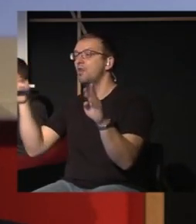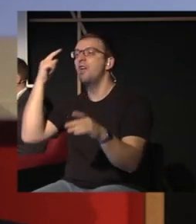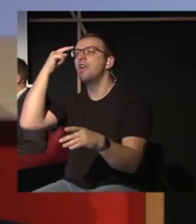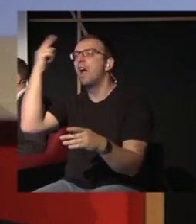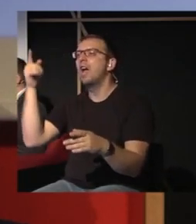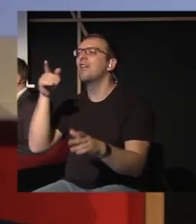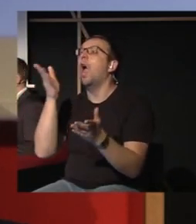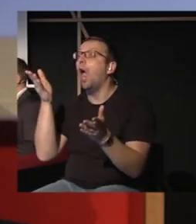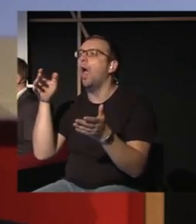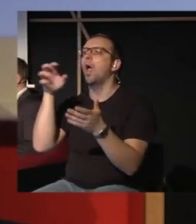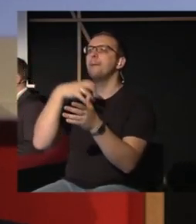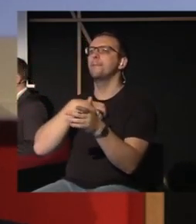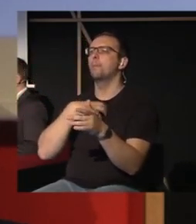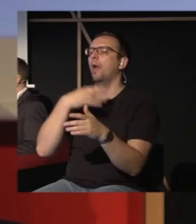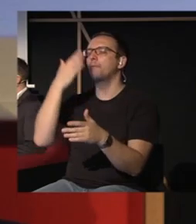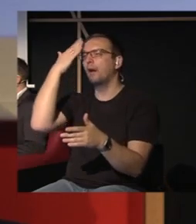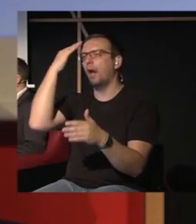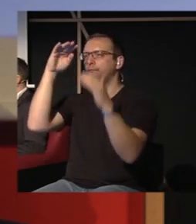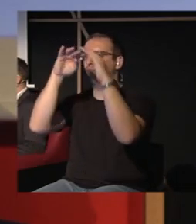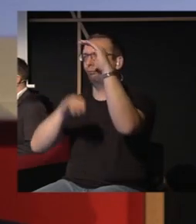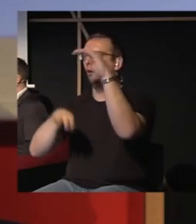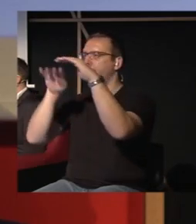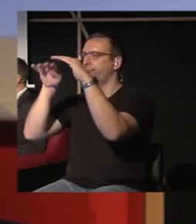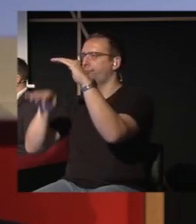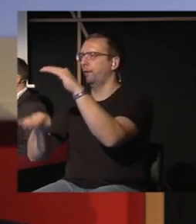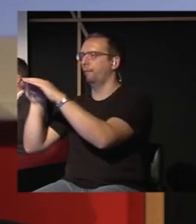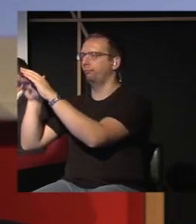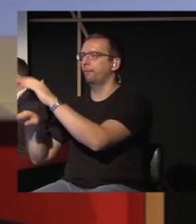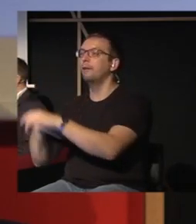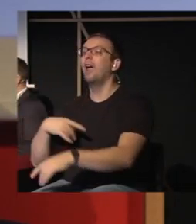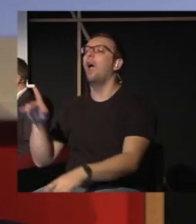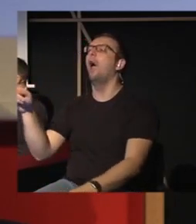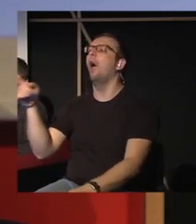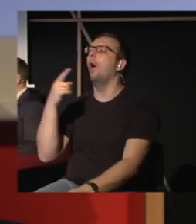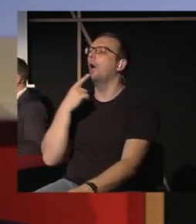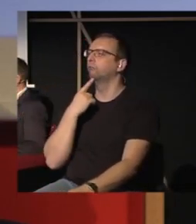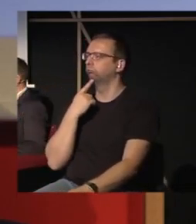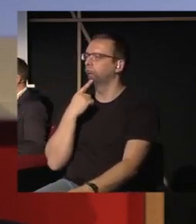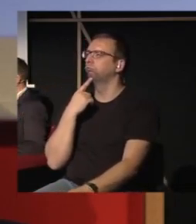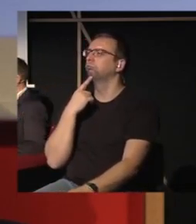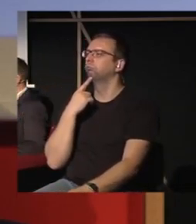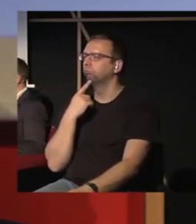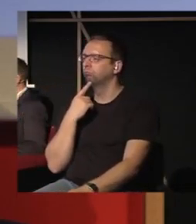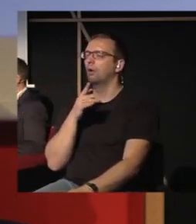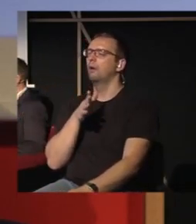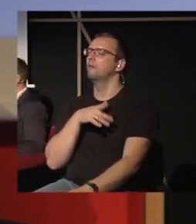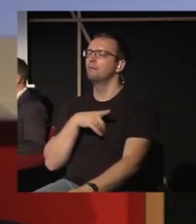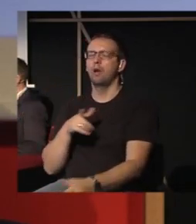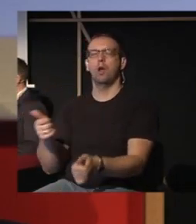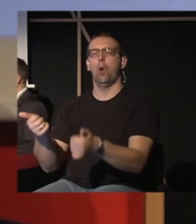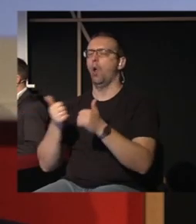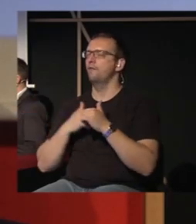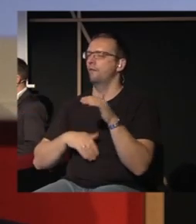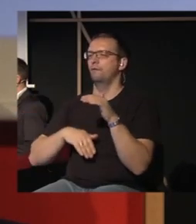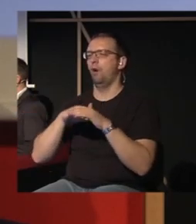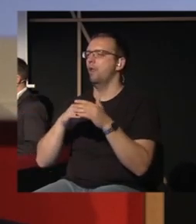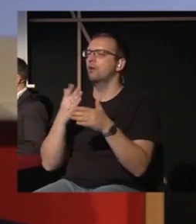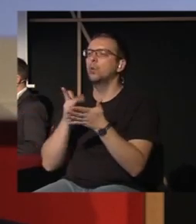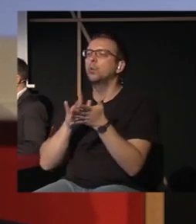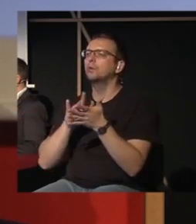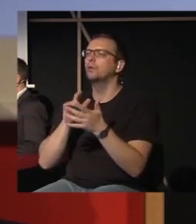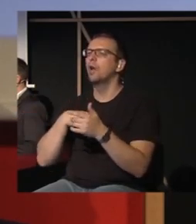estadio, y a mí personalmente esto me ayudó mucho, porque no es lo mismo yo, que no tengo ningún tipo de discapacidad,